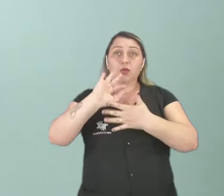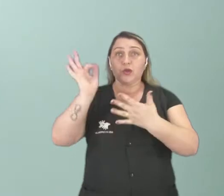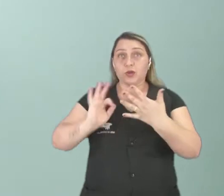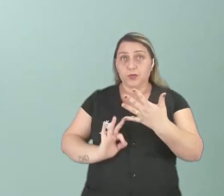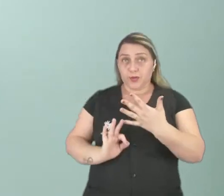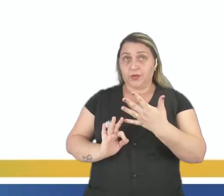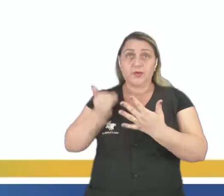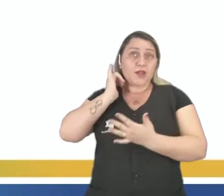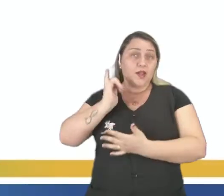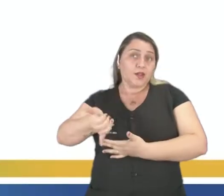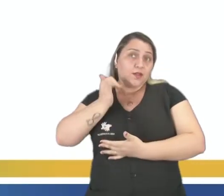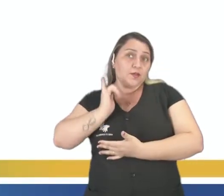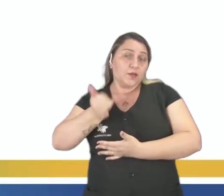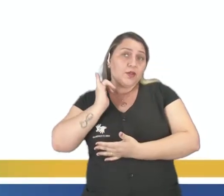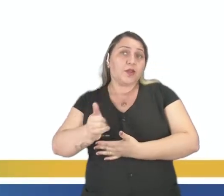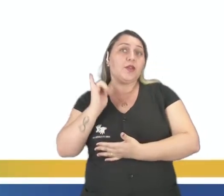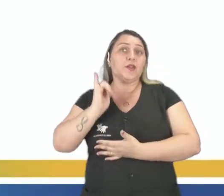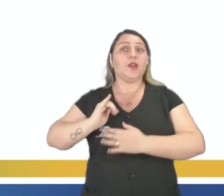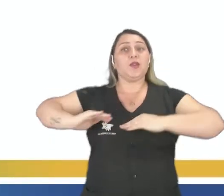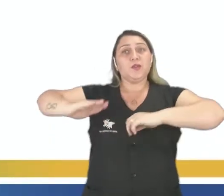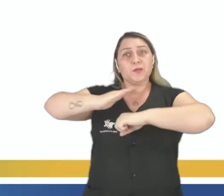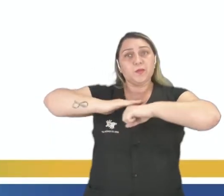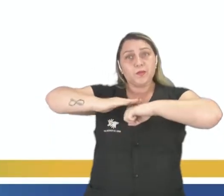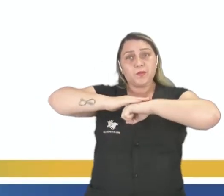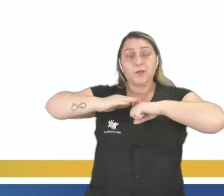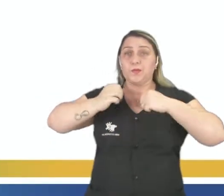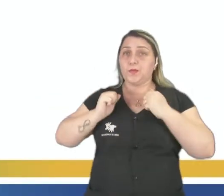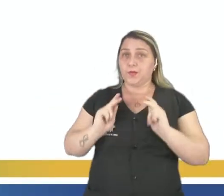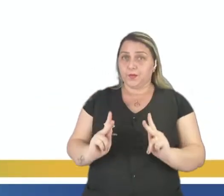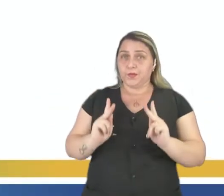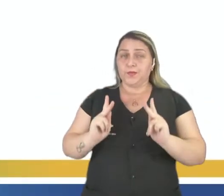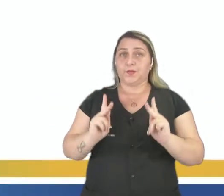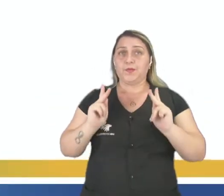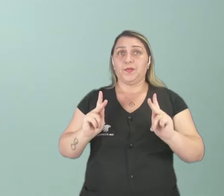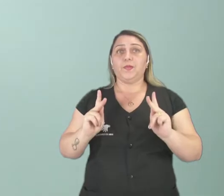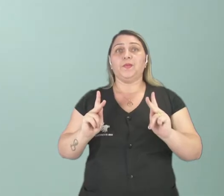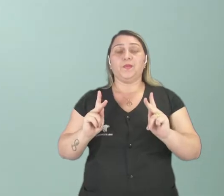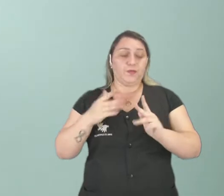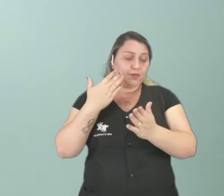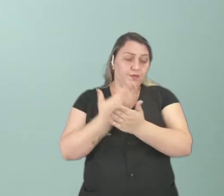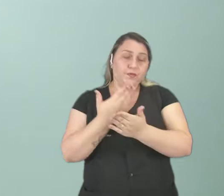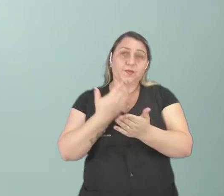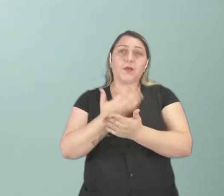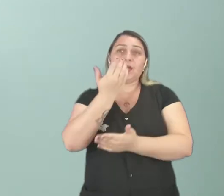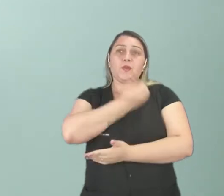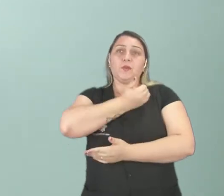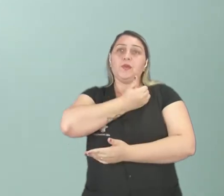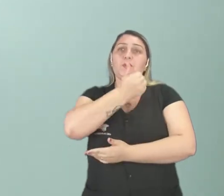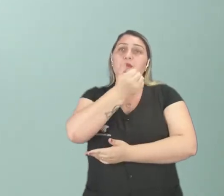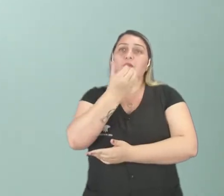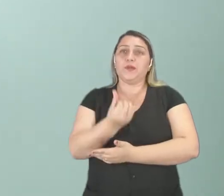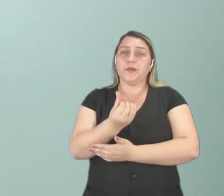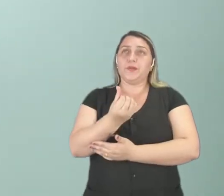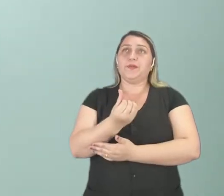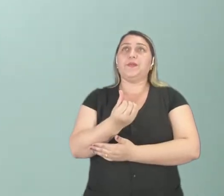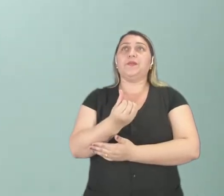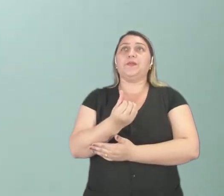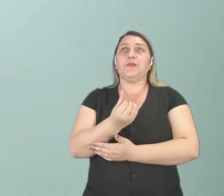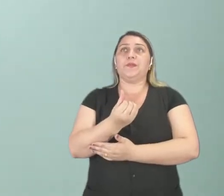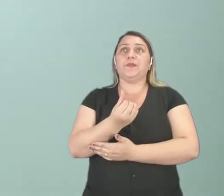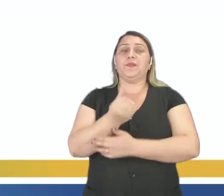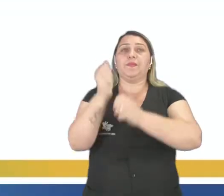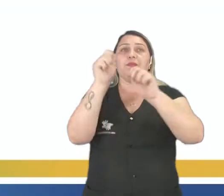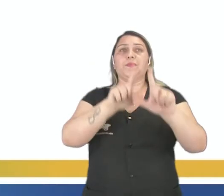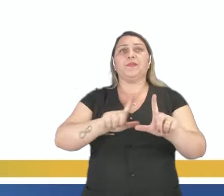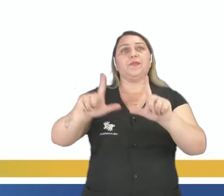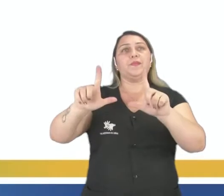los tipos narrativo y dialogado, ¿ok? Esta es nuestra clase número 16. Vamos para el próximo slide.